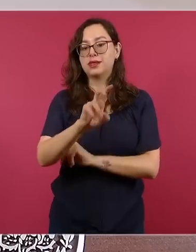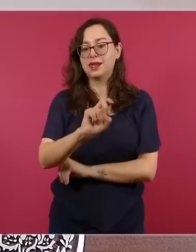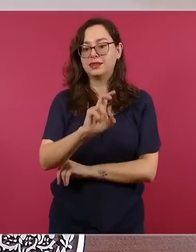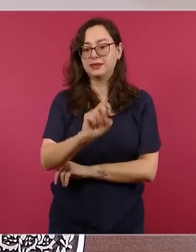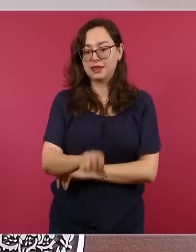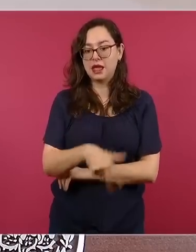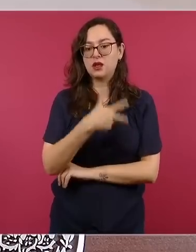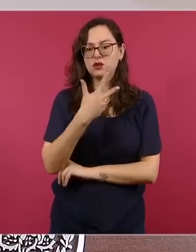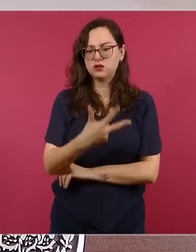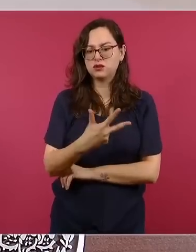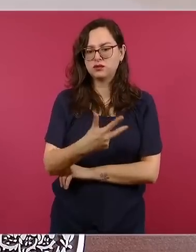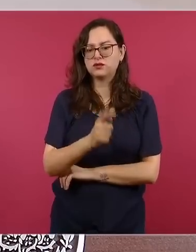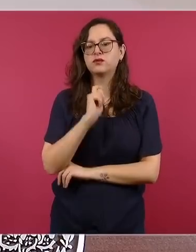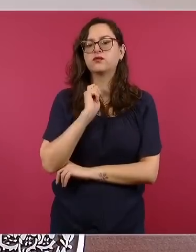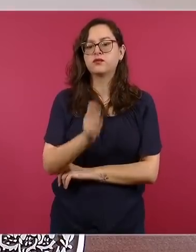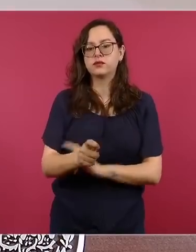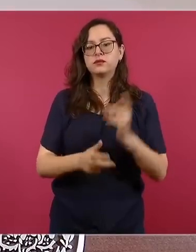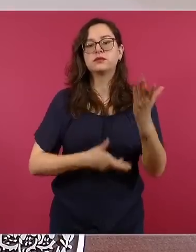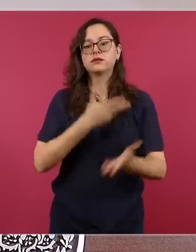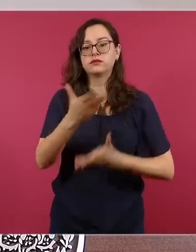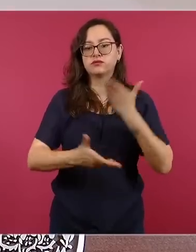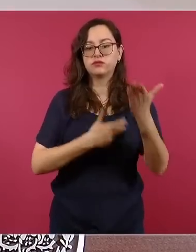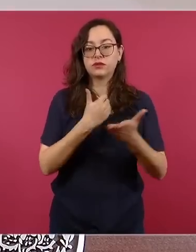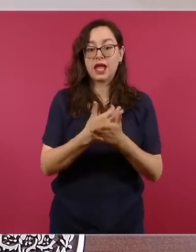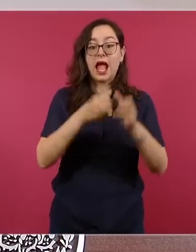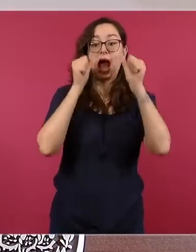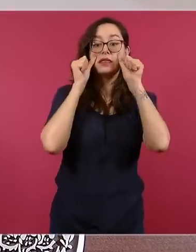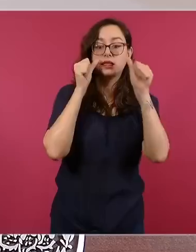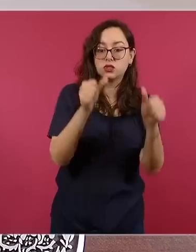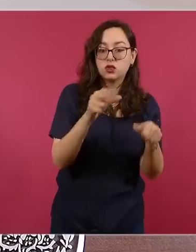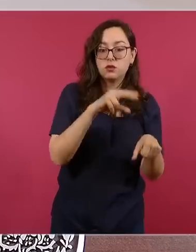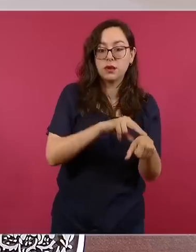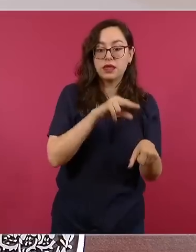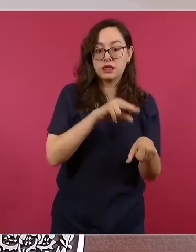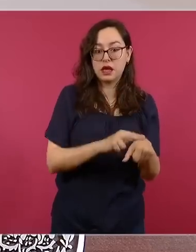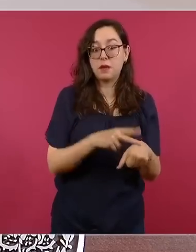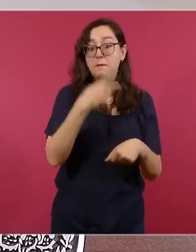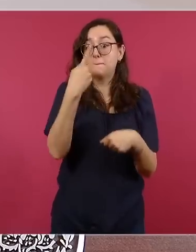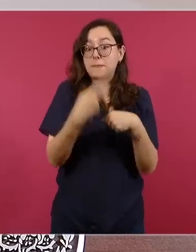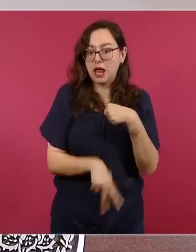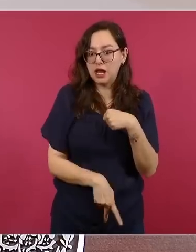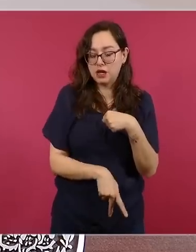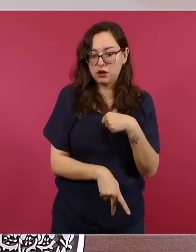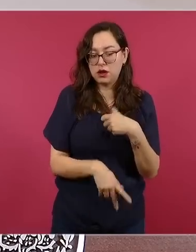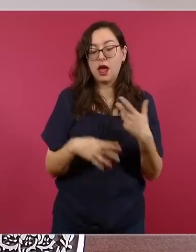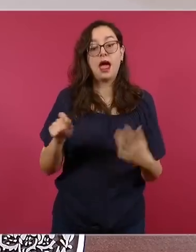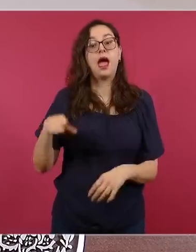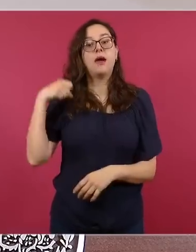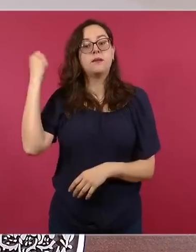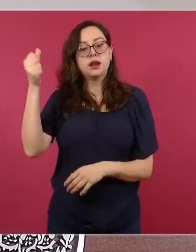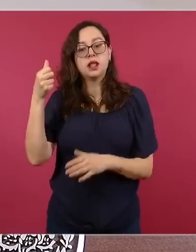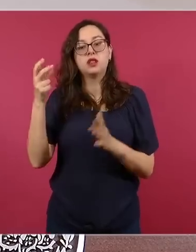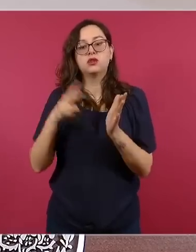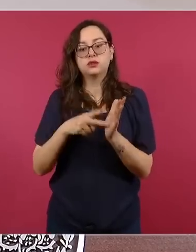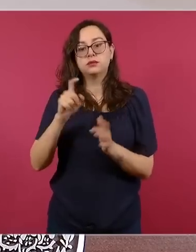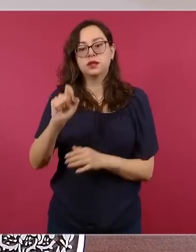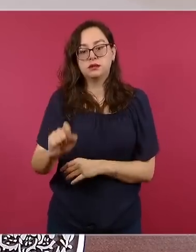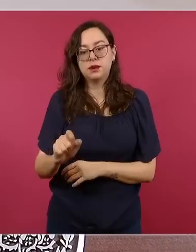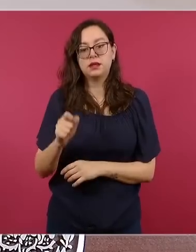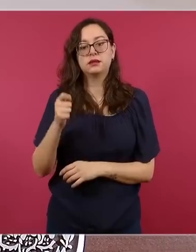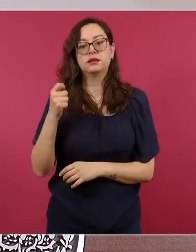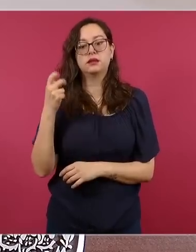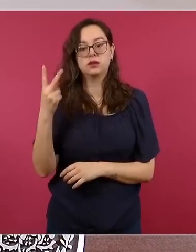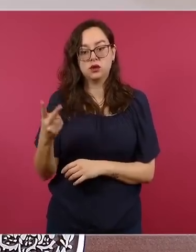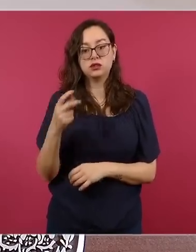el servicio de atención médica y de riesgo de trabajo. En abril del 2022 y abril del 24, durante 2 años,